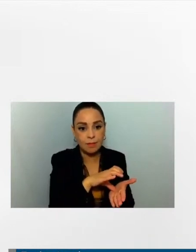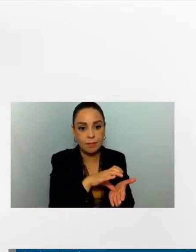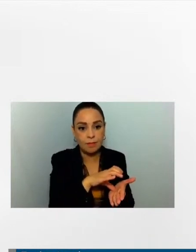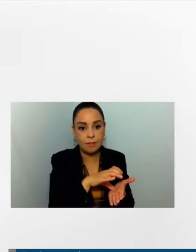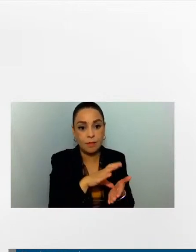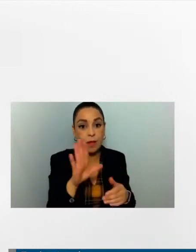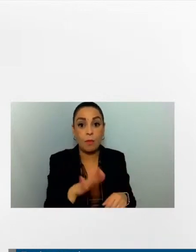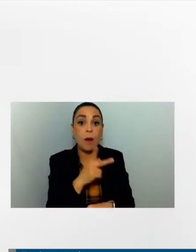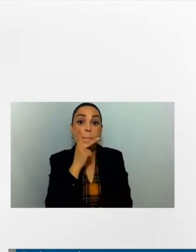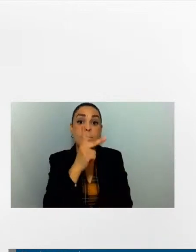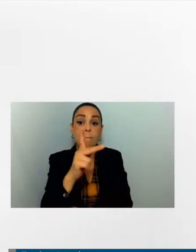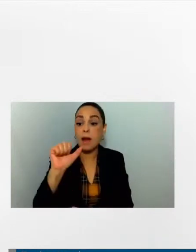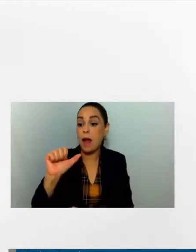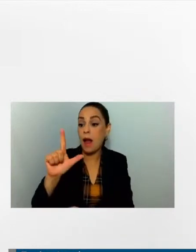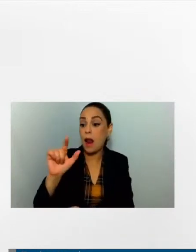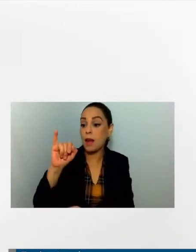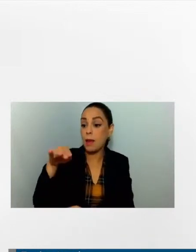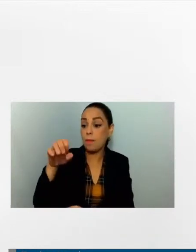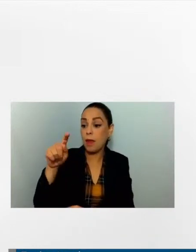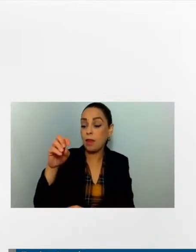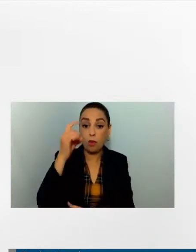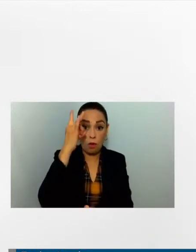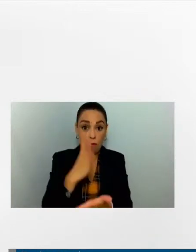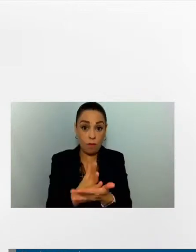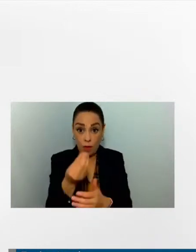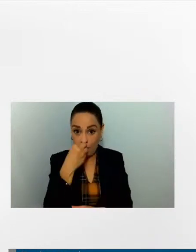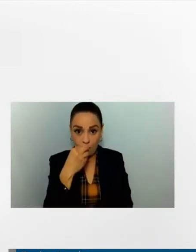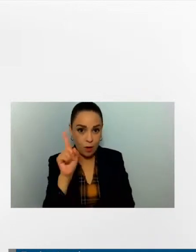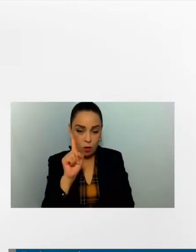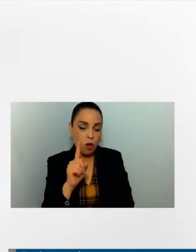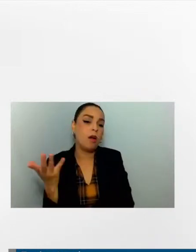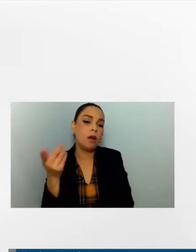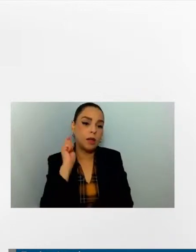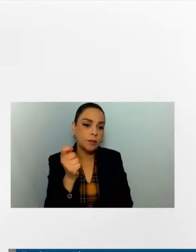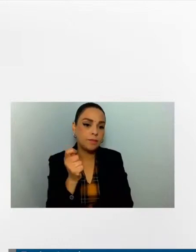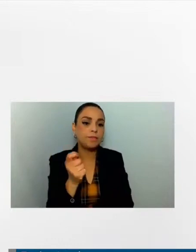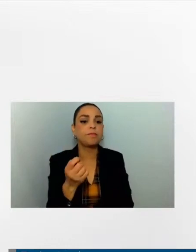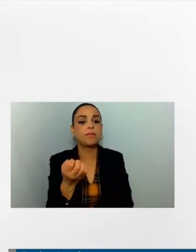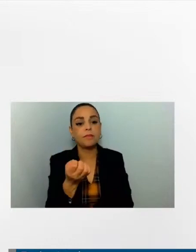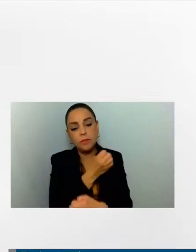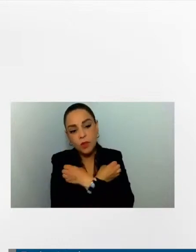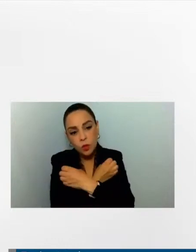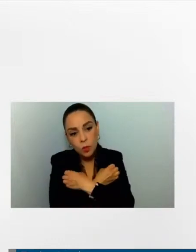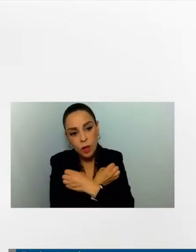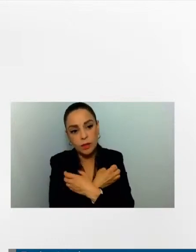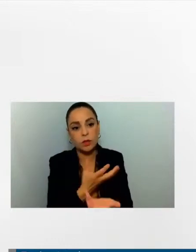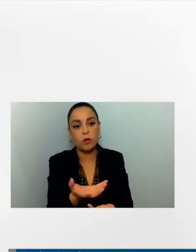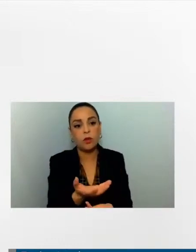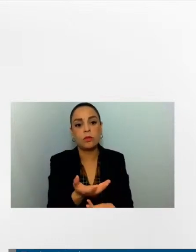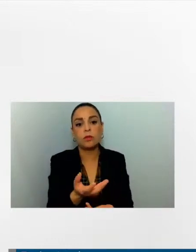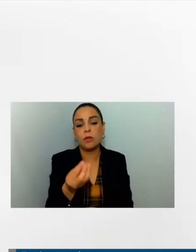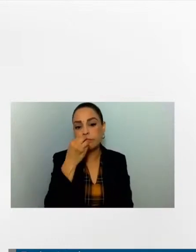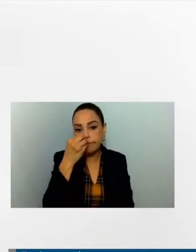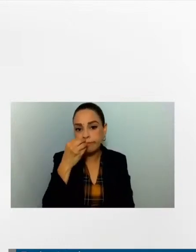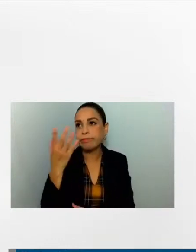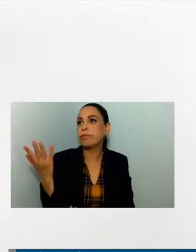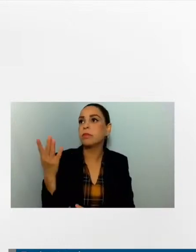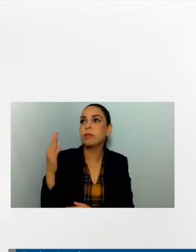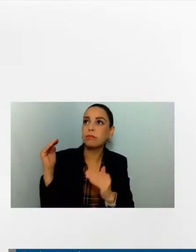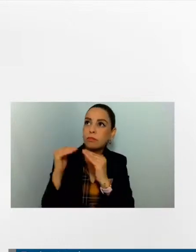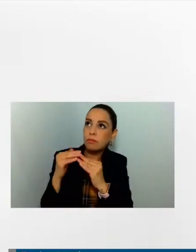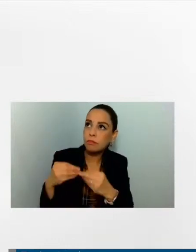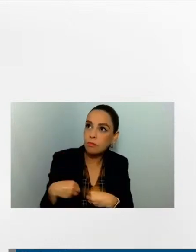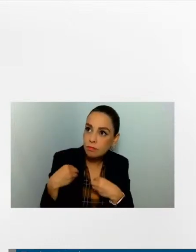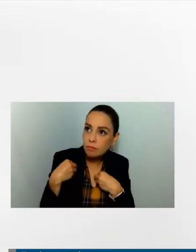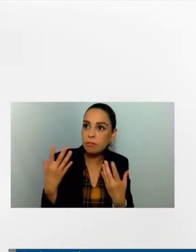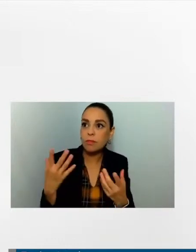no solamente se refiere a alimentos, ¿no? Se refiere a salud, se refiere a educación, se refiere a vivienda. Entonces, dentro de esos rubros, pues podría incluir que